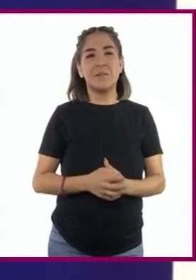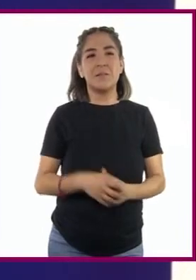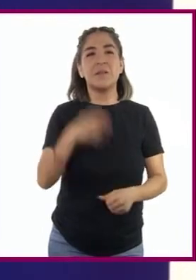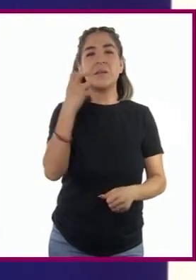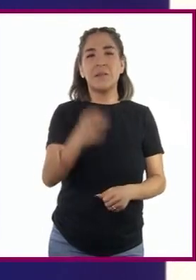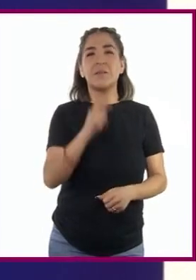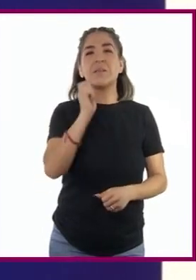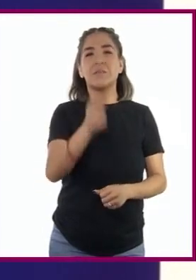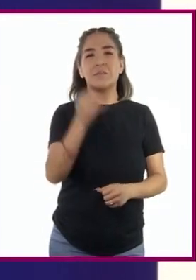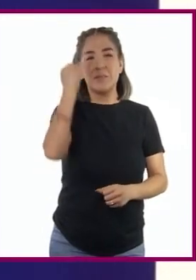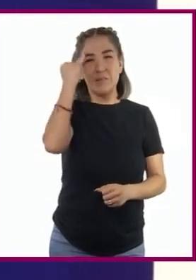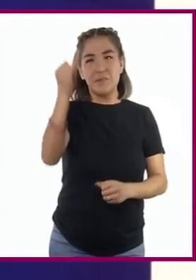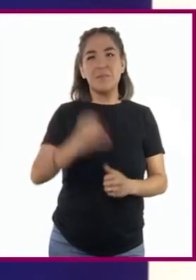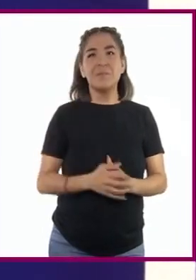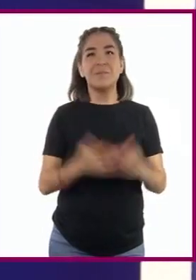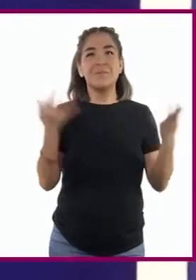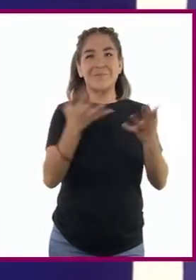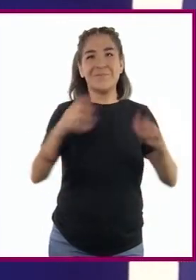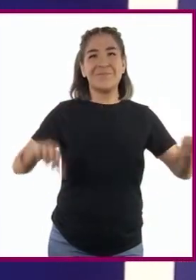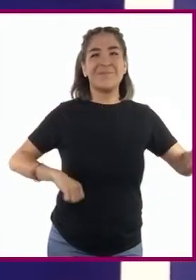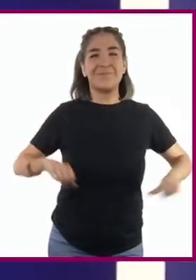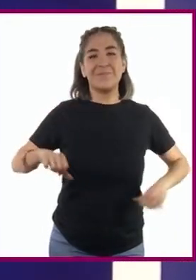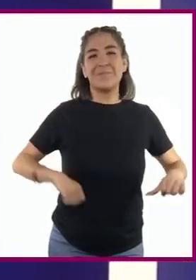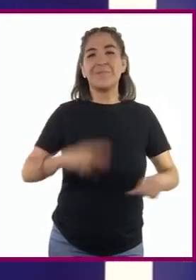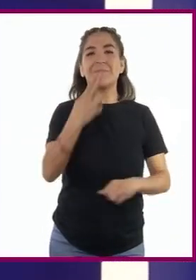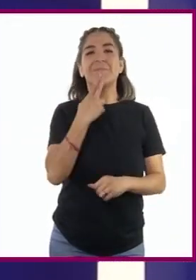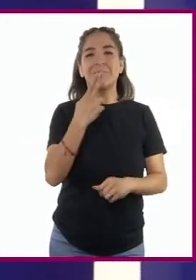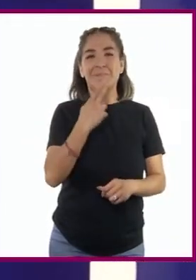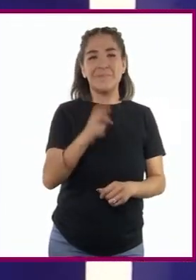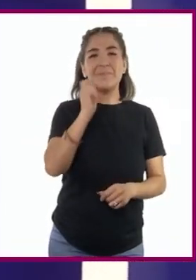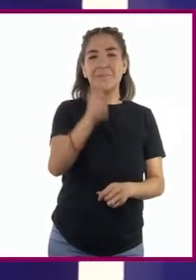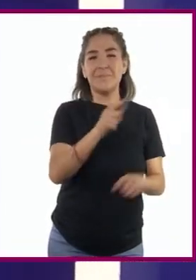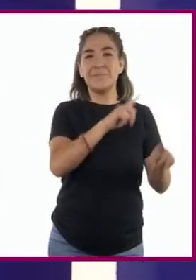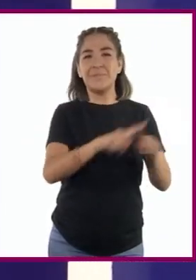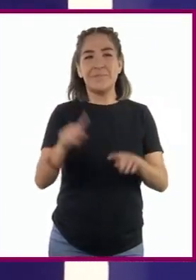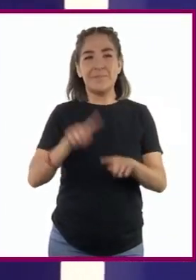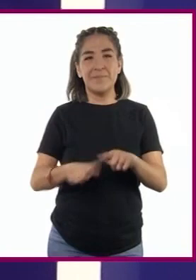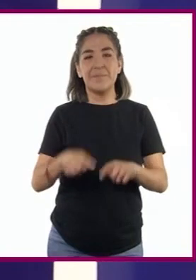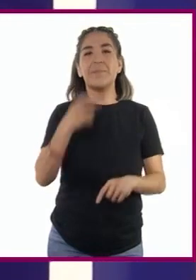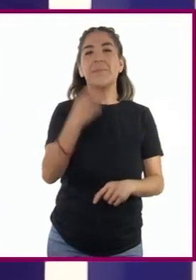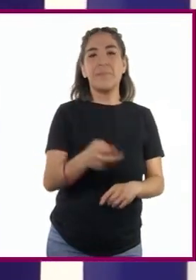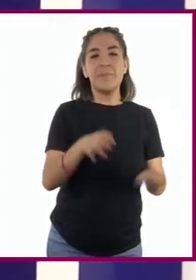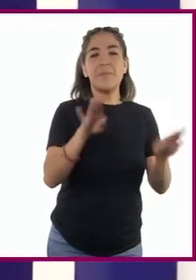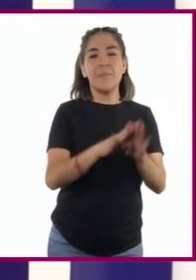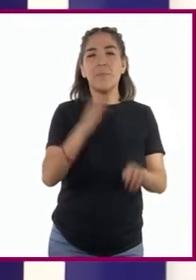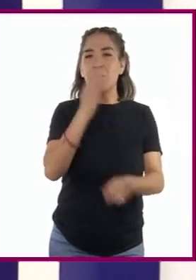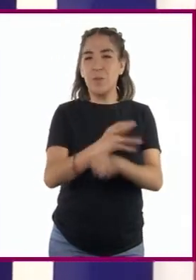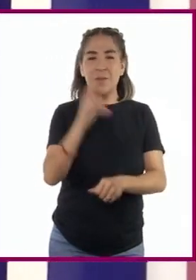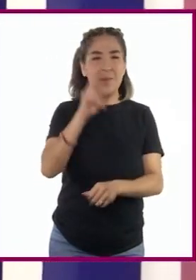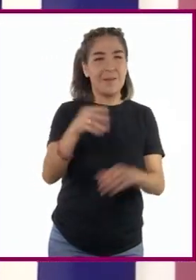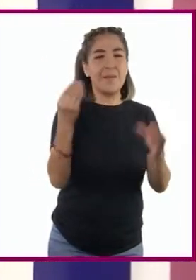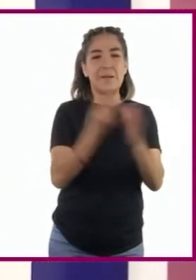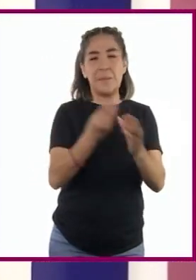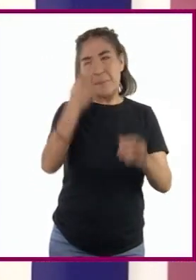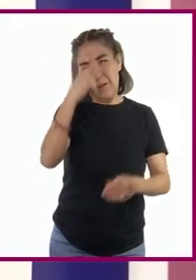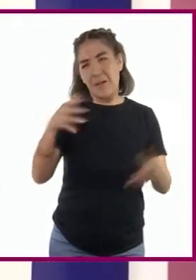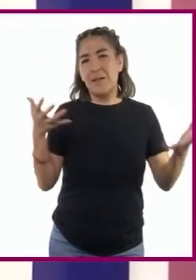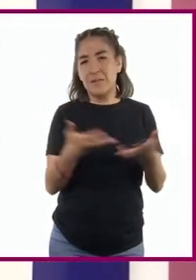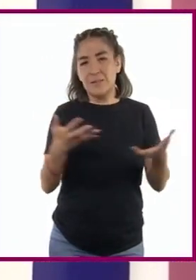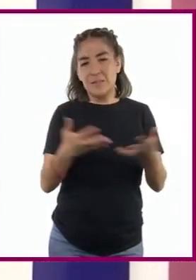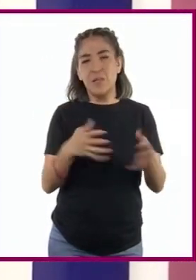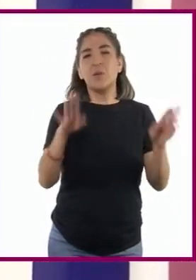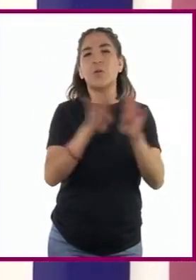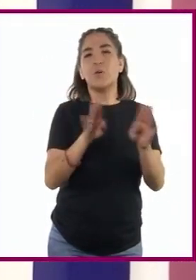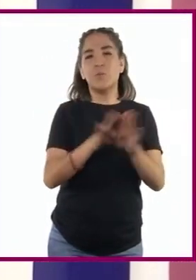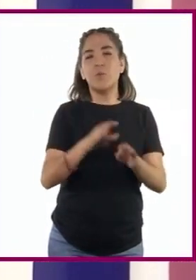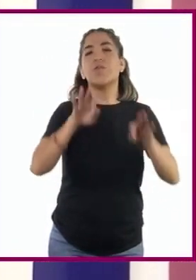de estas ideas, se hará el ejercicio de utilizar las herramientas que hemos aprendido en esta clase para elaborar una